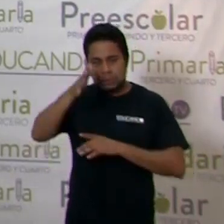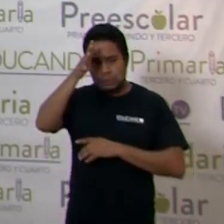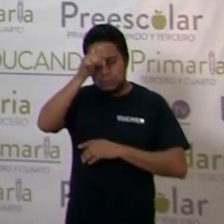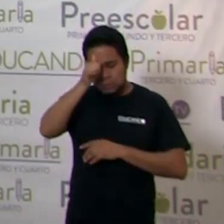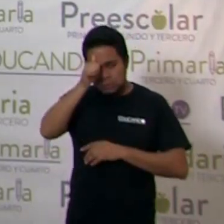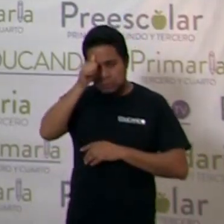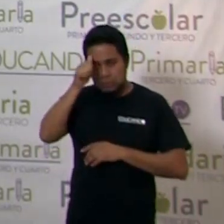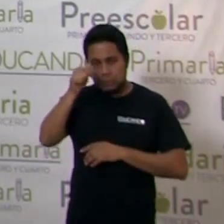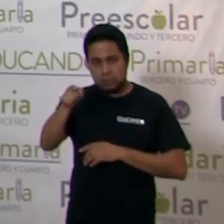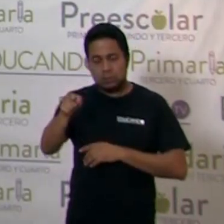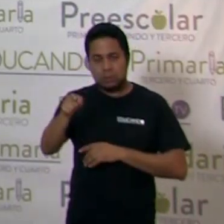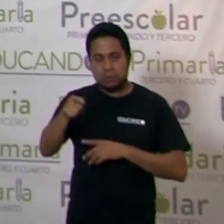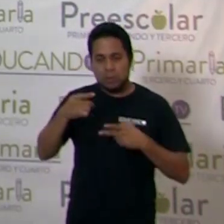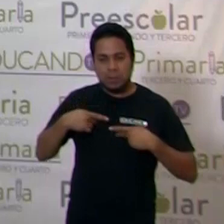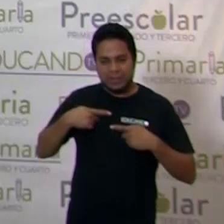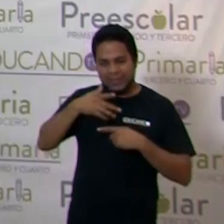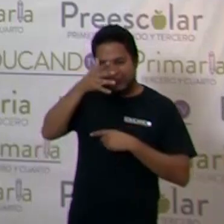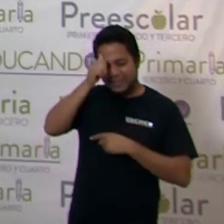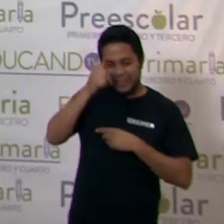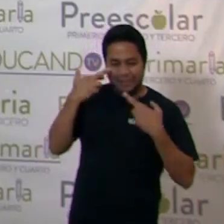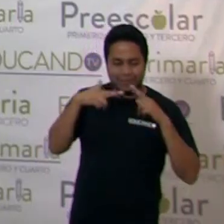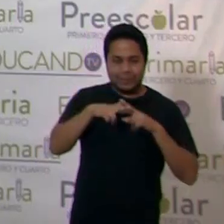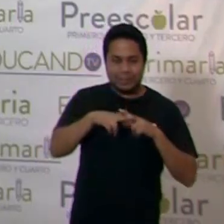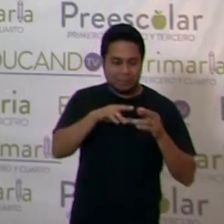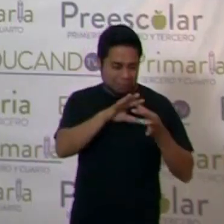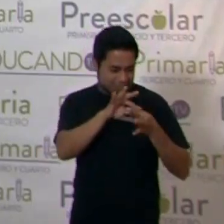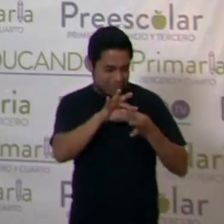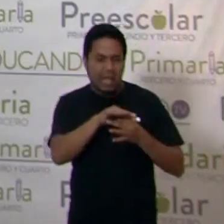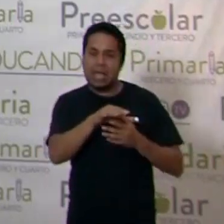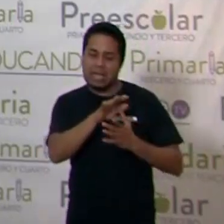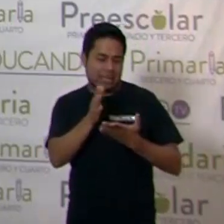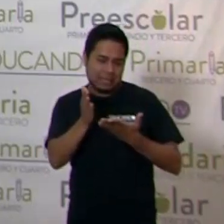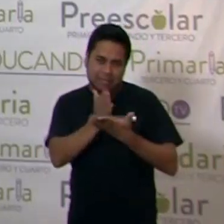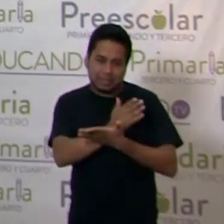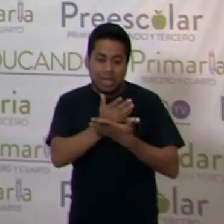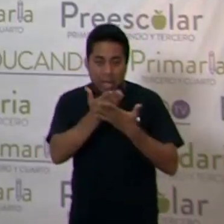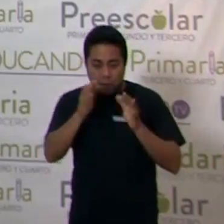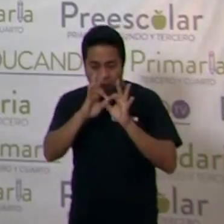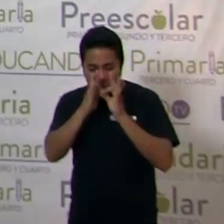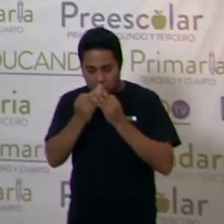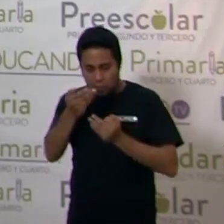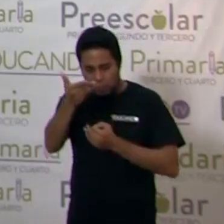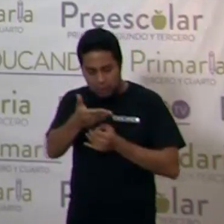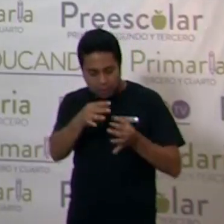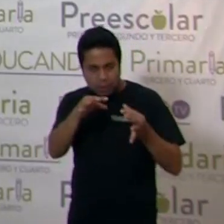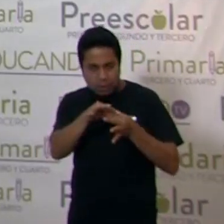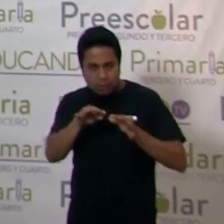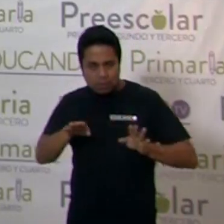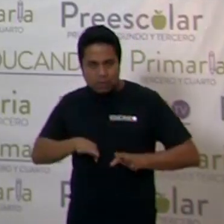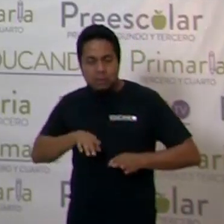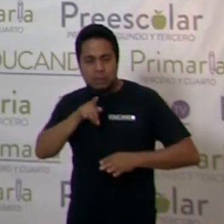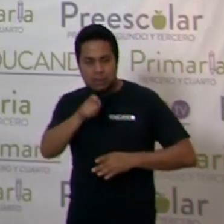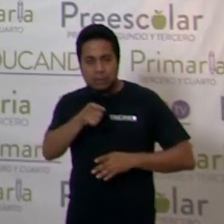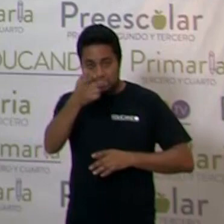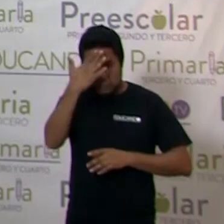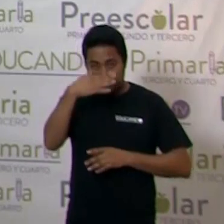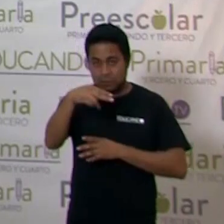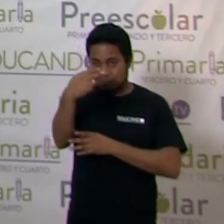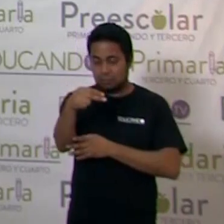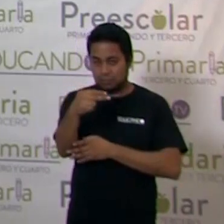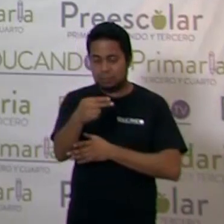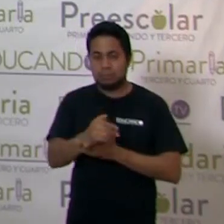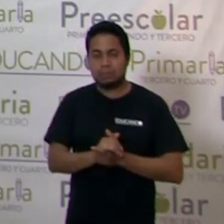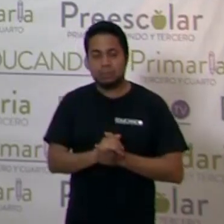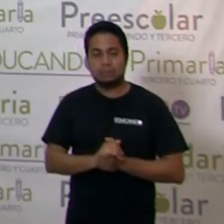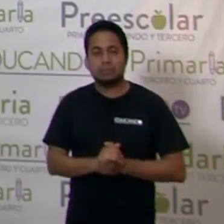persona que tú tienes que describir tú vas a describir figuras empezamos con esta Tú ya sabes cómo se llama